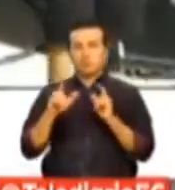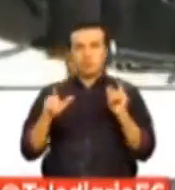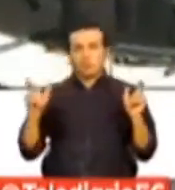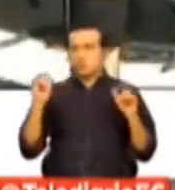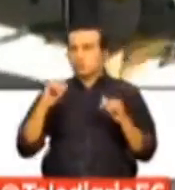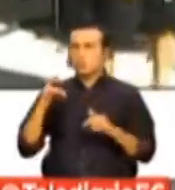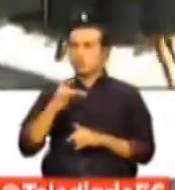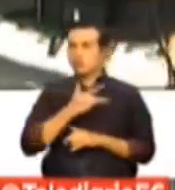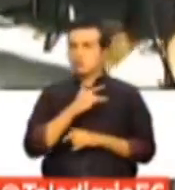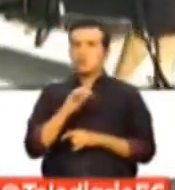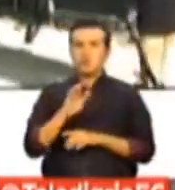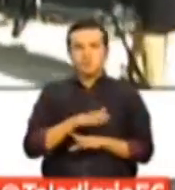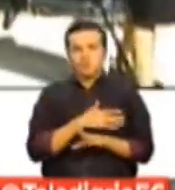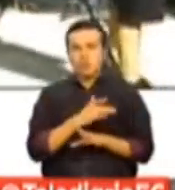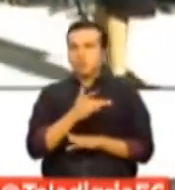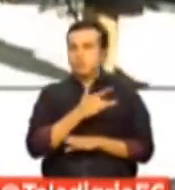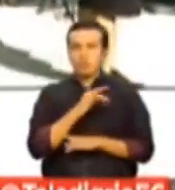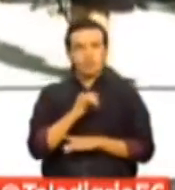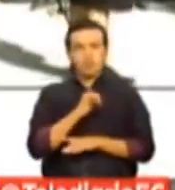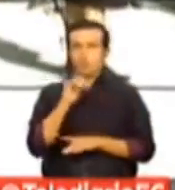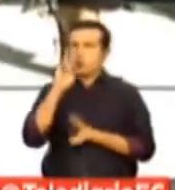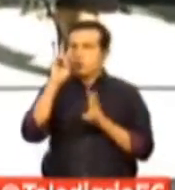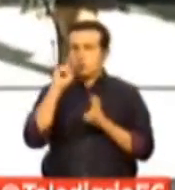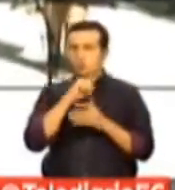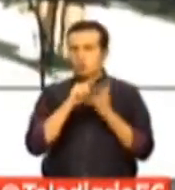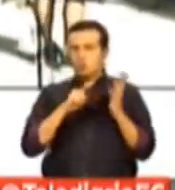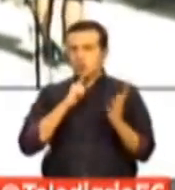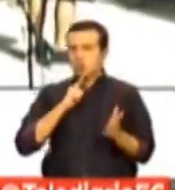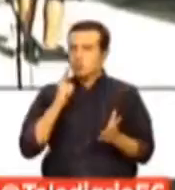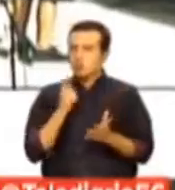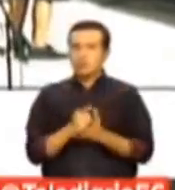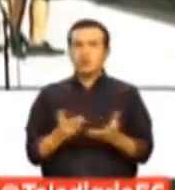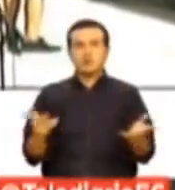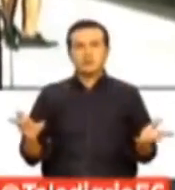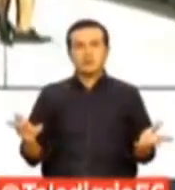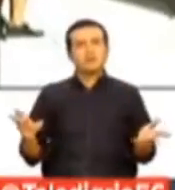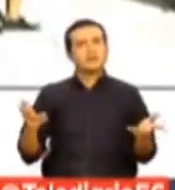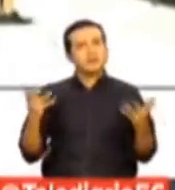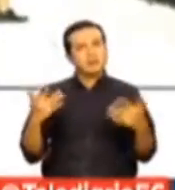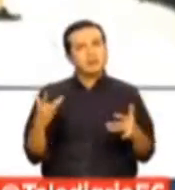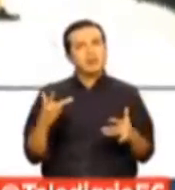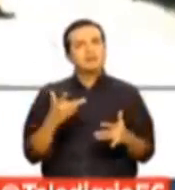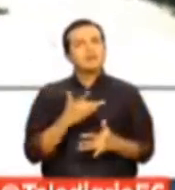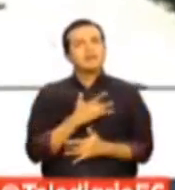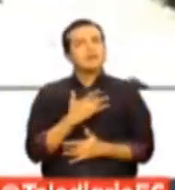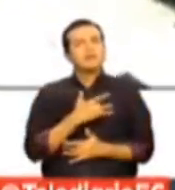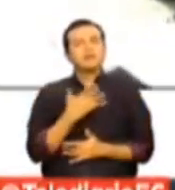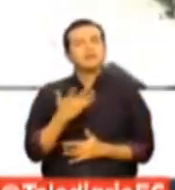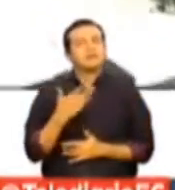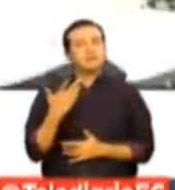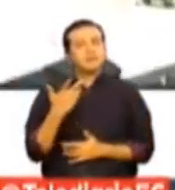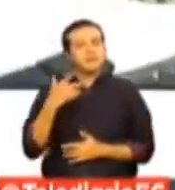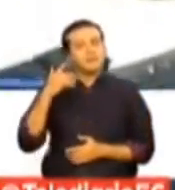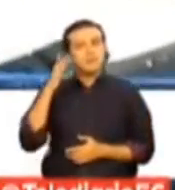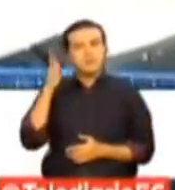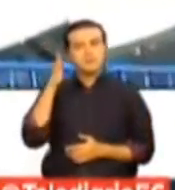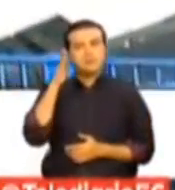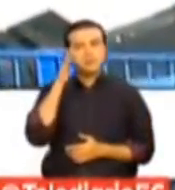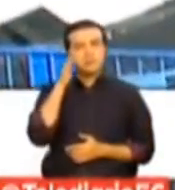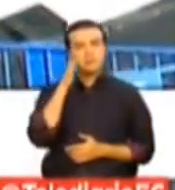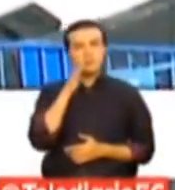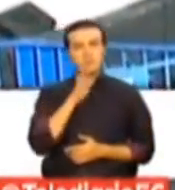que se identifica con nuestras canciones y que les gustan nuestros temas. Y bueno, y eso hace que podamos recorrer